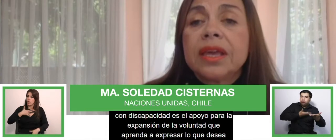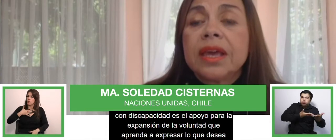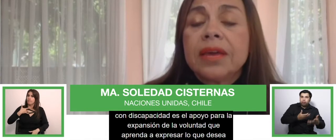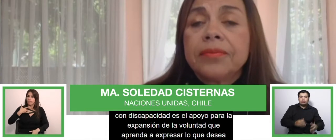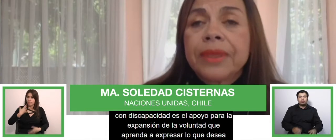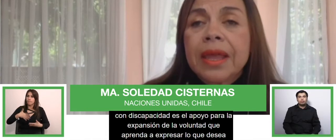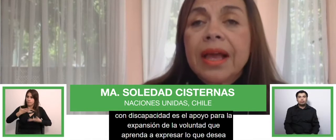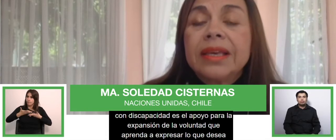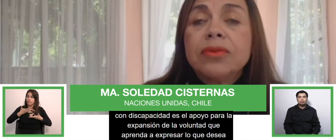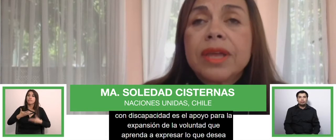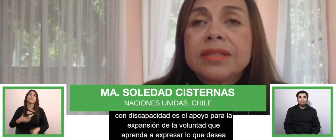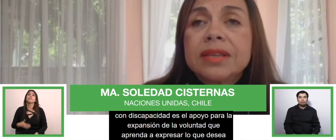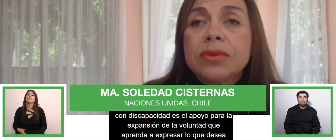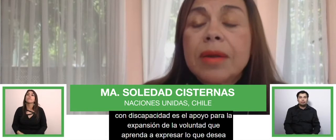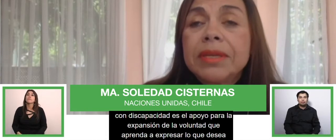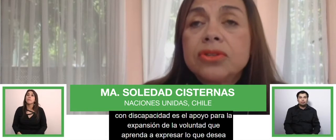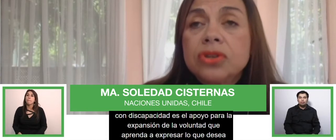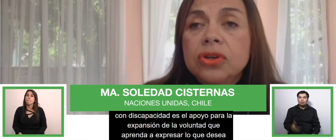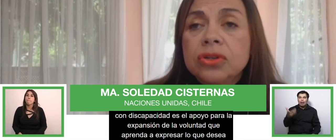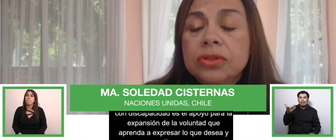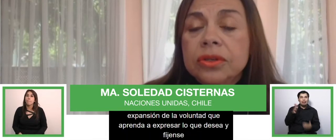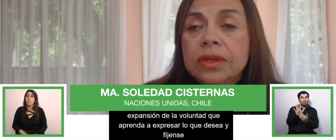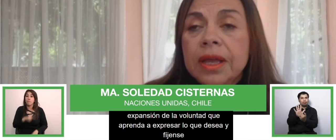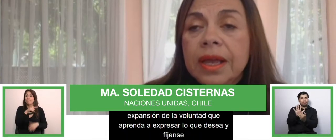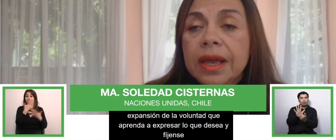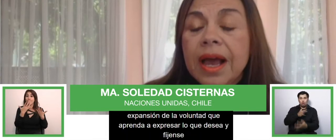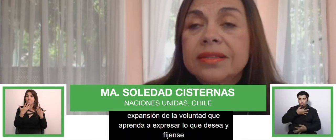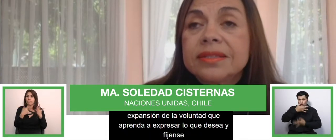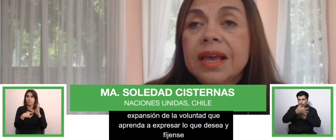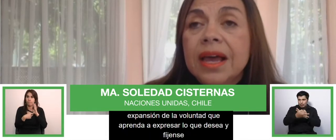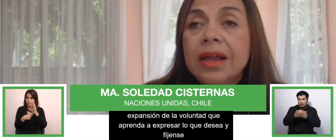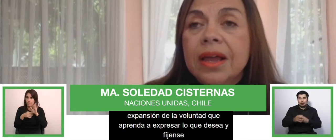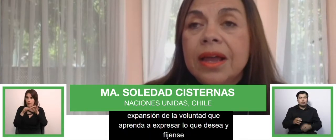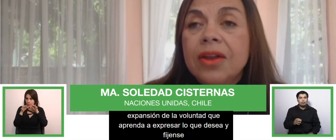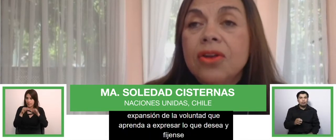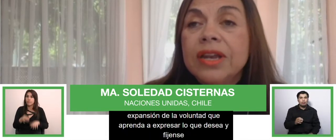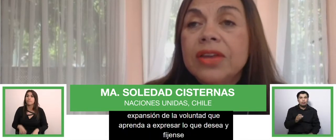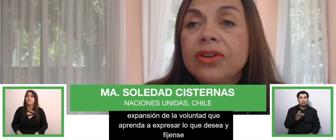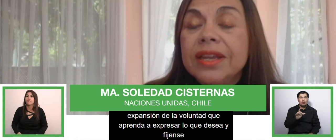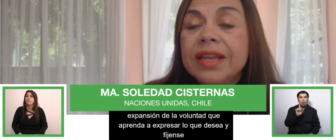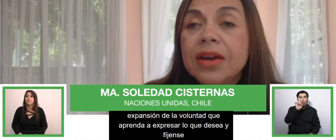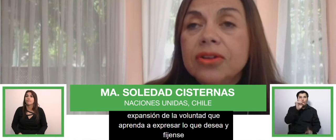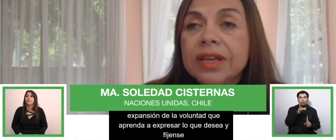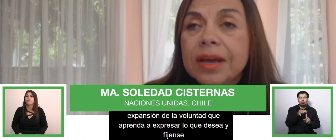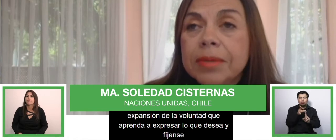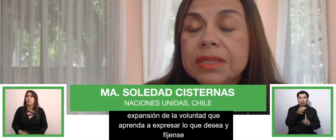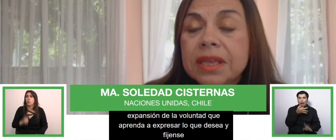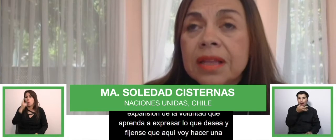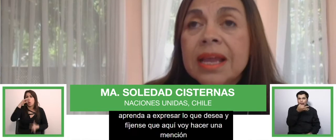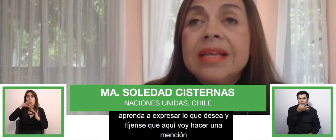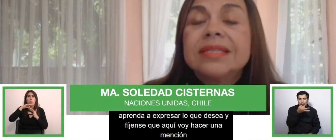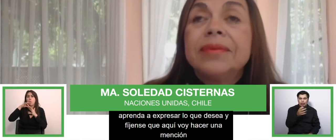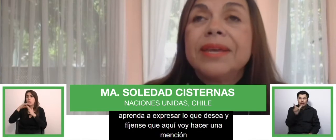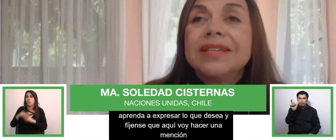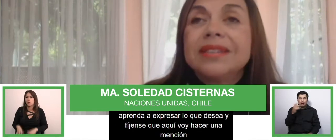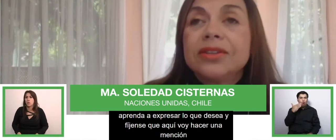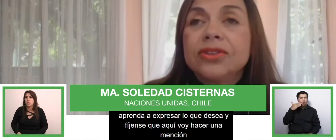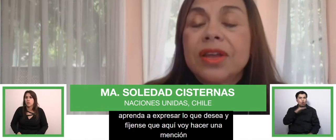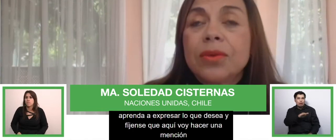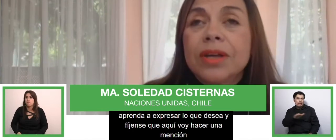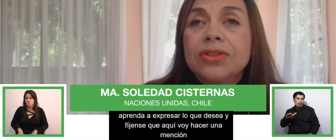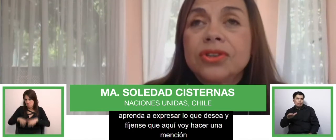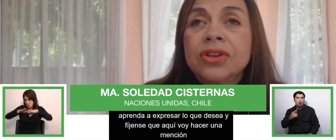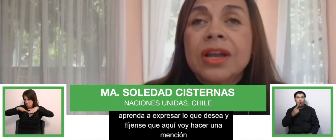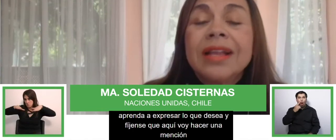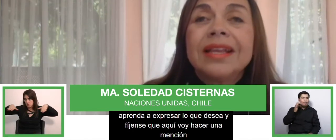ustedes que aquí voy a hacer una mención hacia los niños y niñas con discapacidad. Si bien es